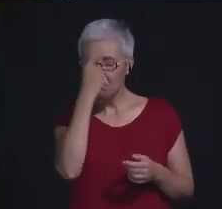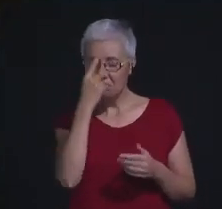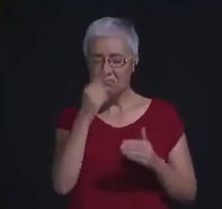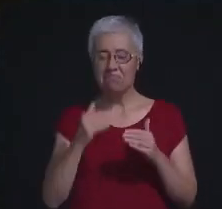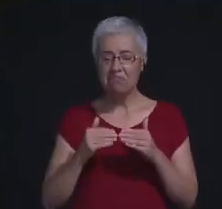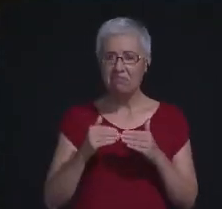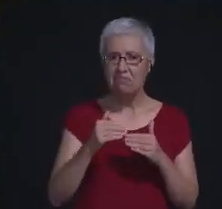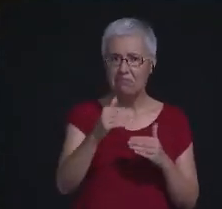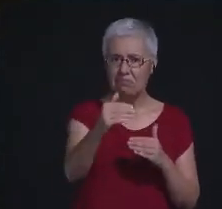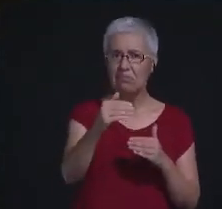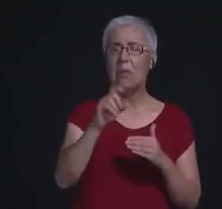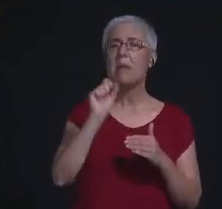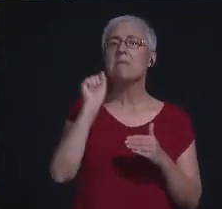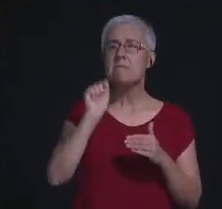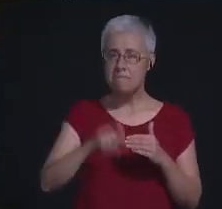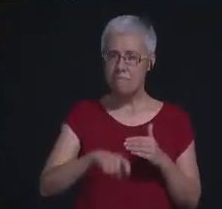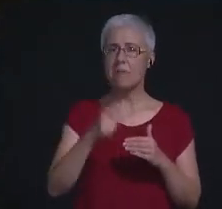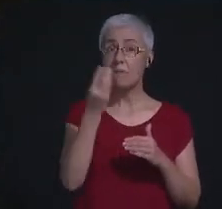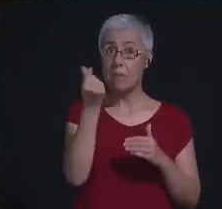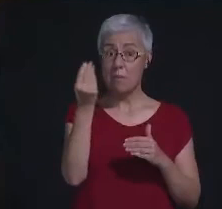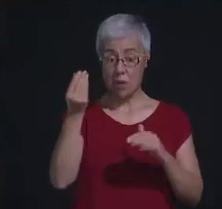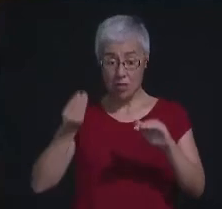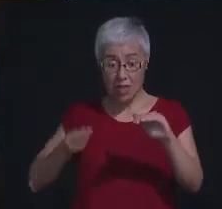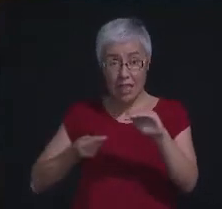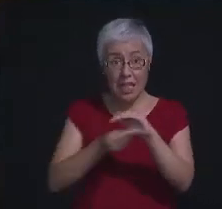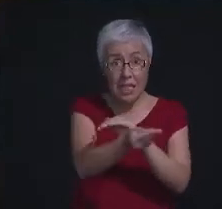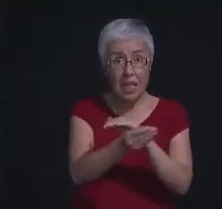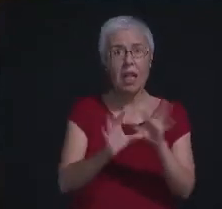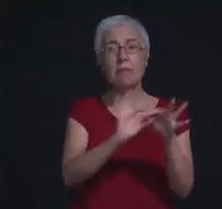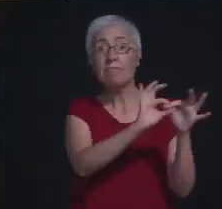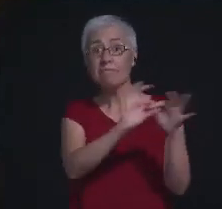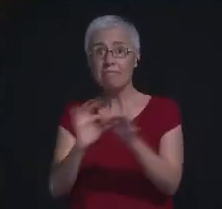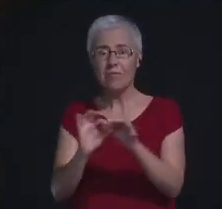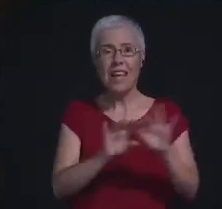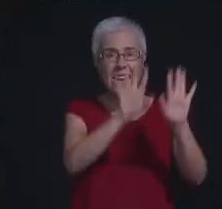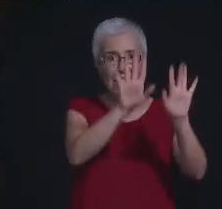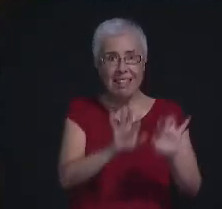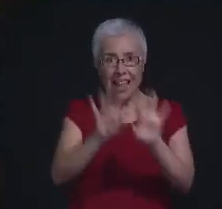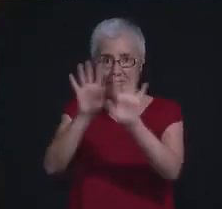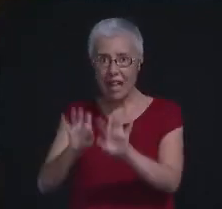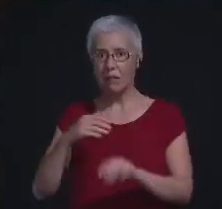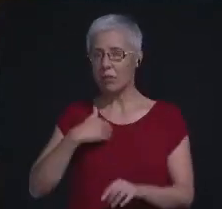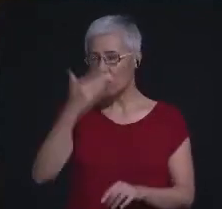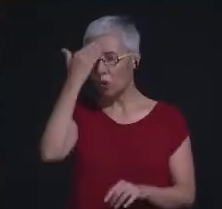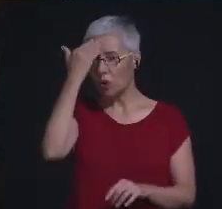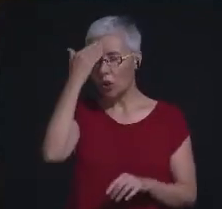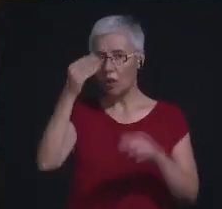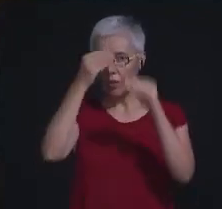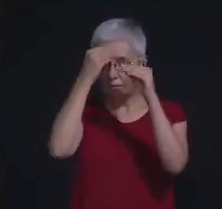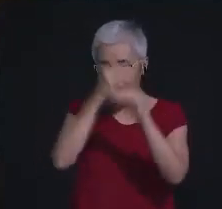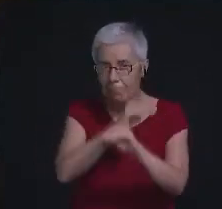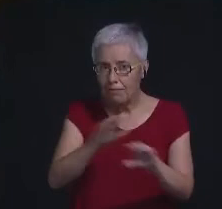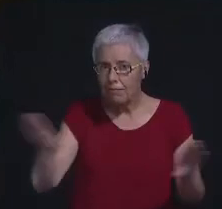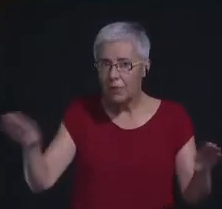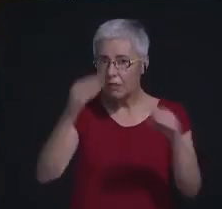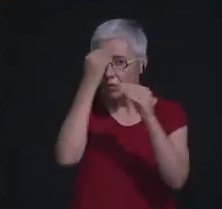tenían que invertir con mucha inteligencia, con knowledge, con data, con conocimiento de los problemas profundos. Y hablamos de Venture Philanthropy también,